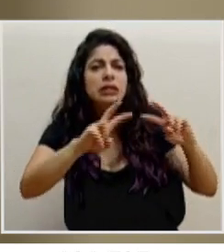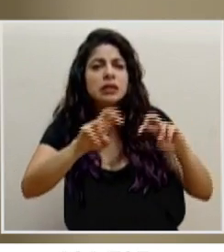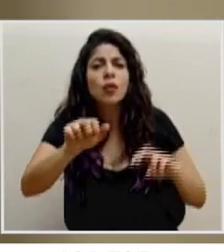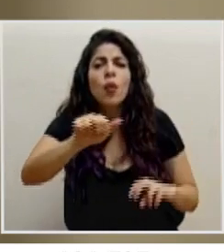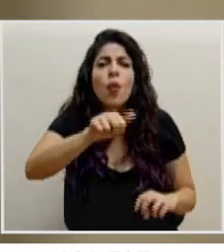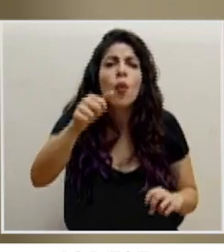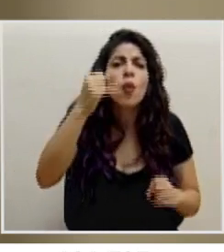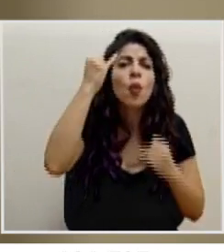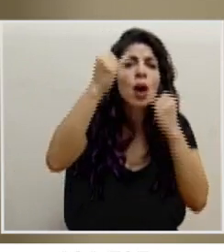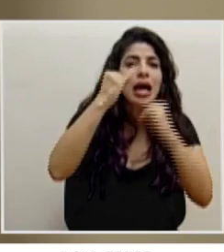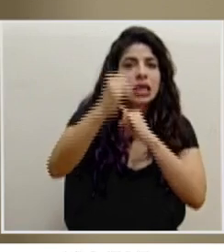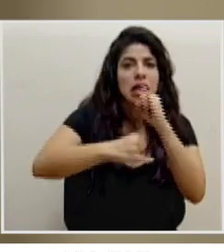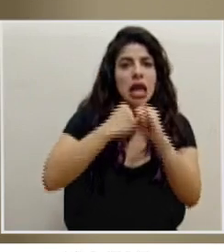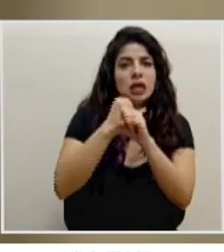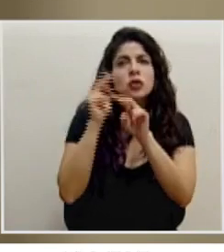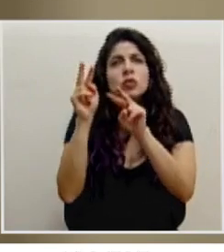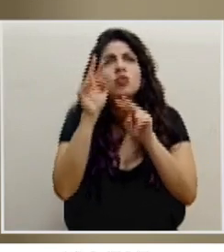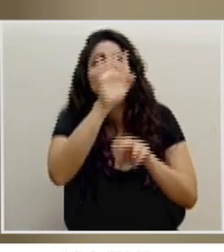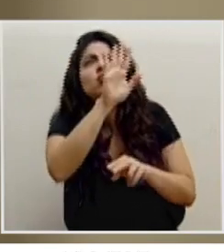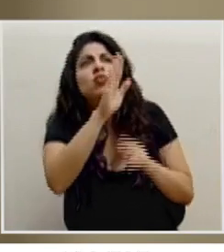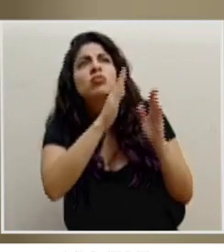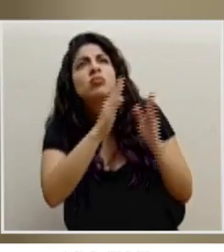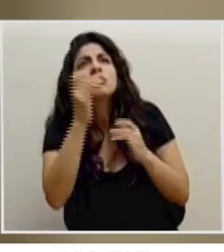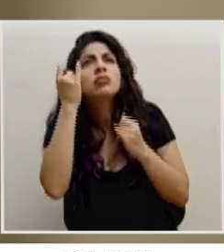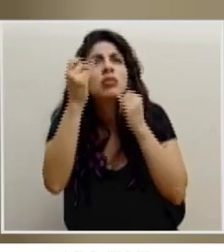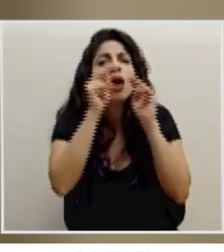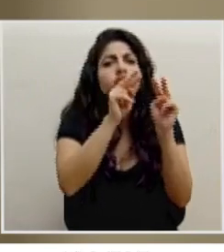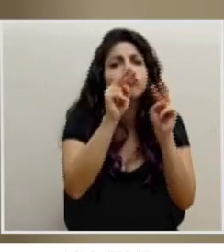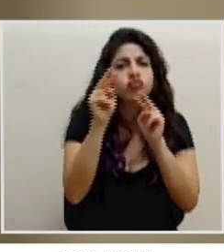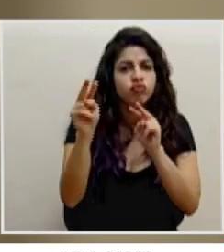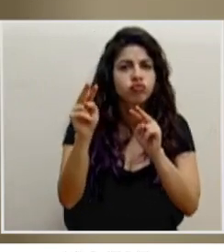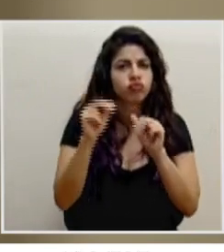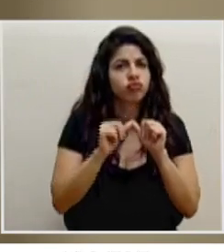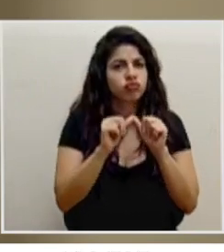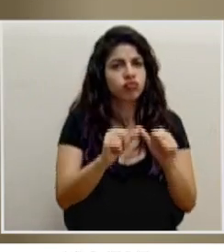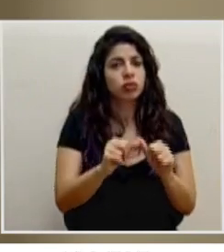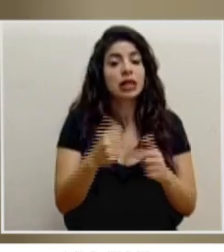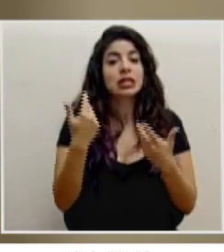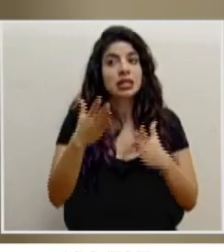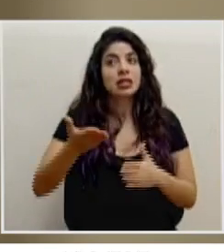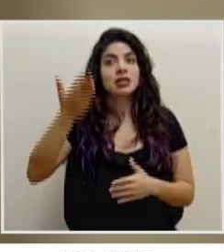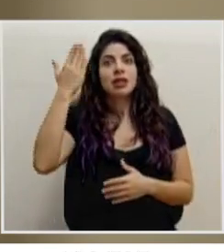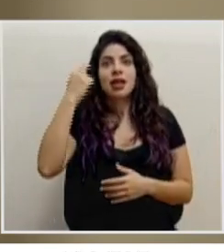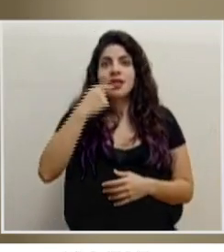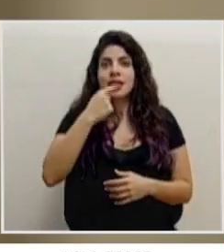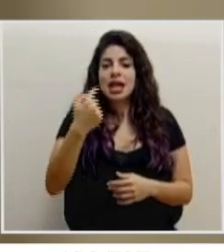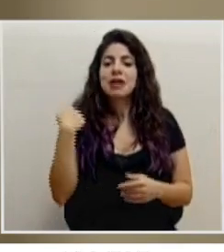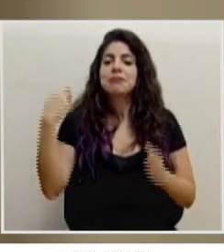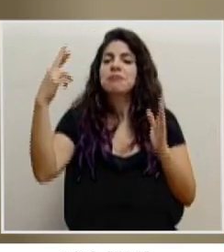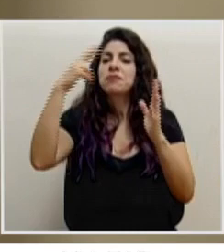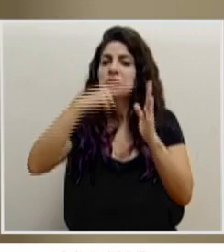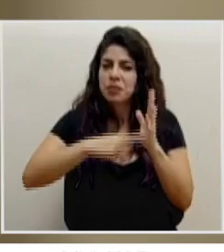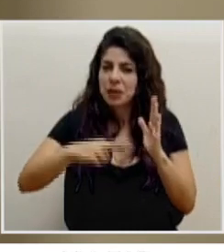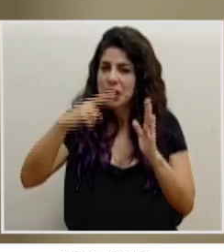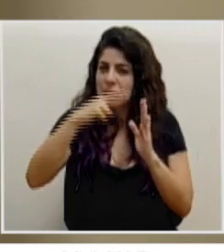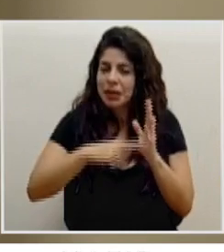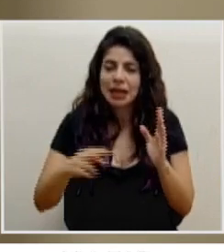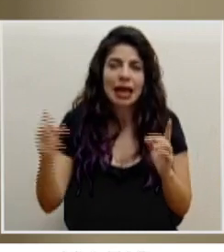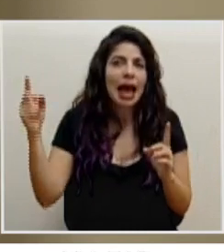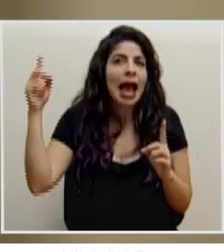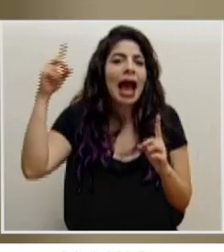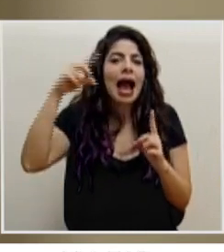desarrollos existentes a nivel internacional. Pero también aquí, y reitero, lo hemos dicho y lo repetiremos hasta